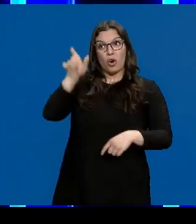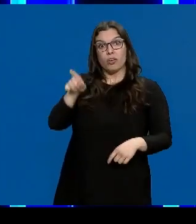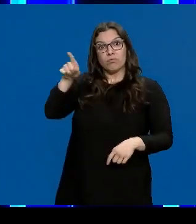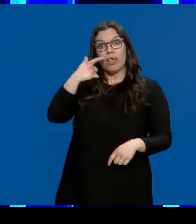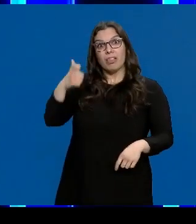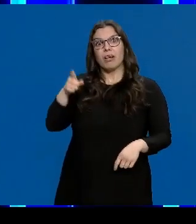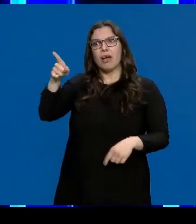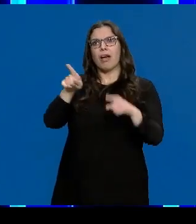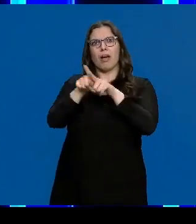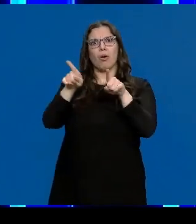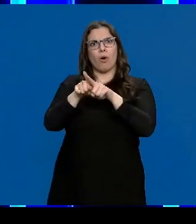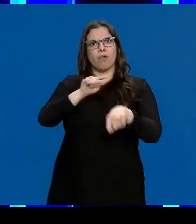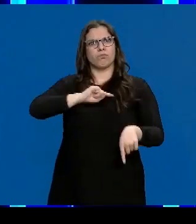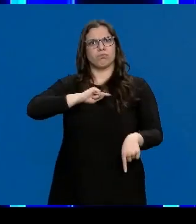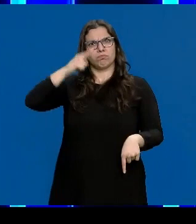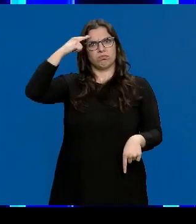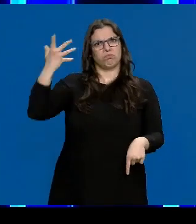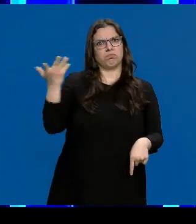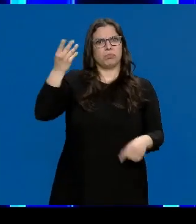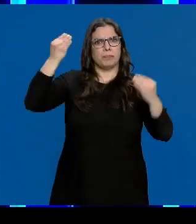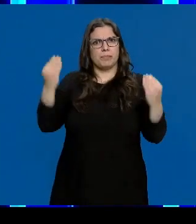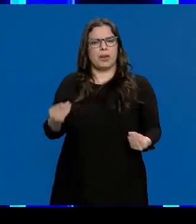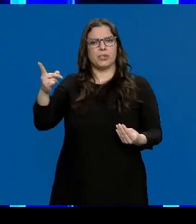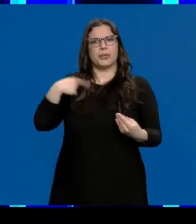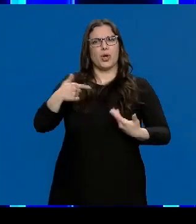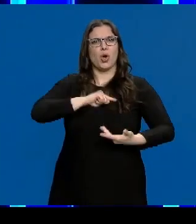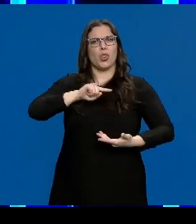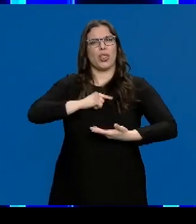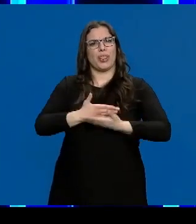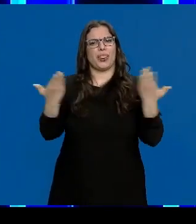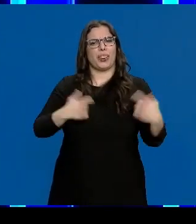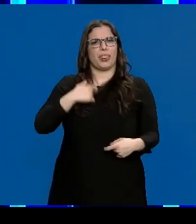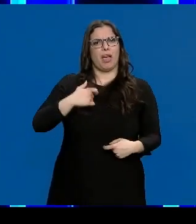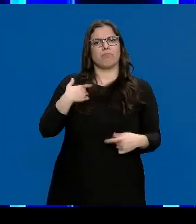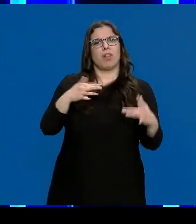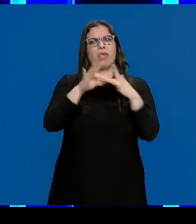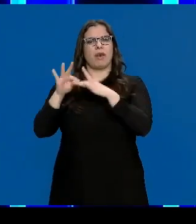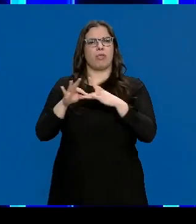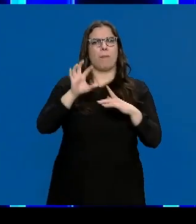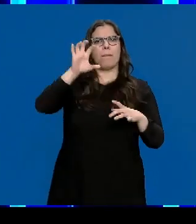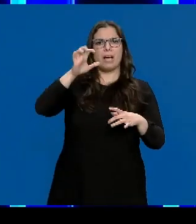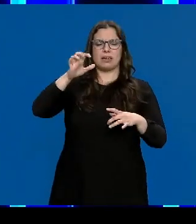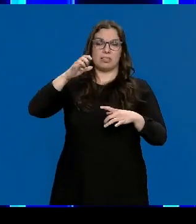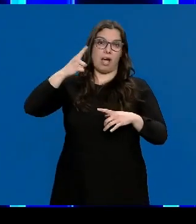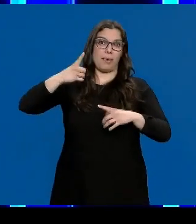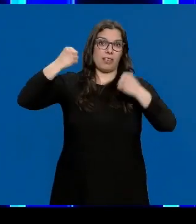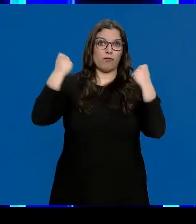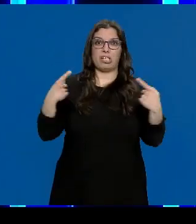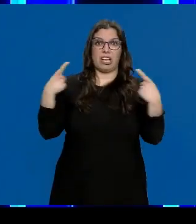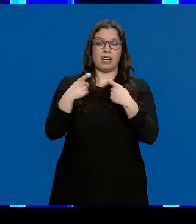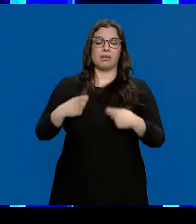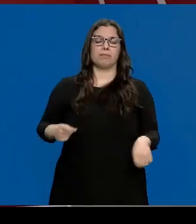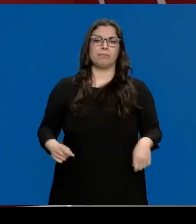cara de su talla moral y de su conciencia cívica al frente de un país tan amenazado como el suyo y en plena